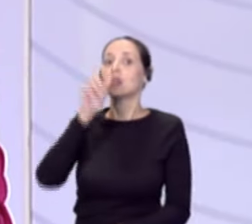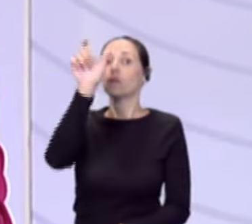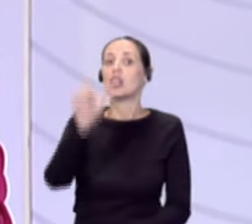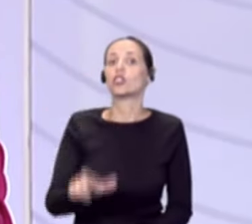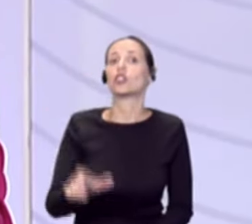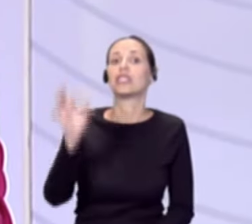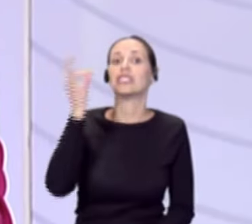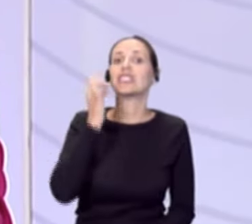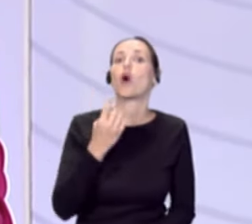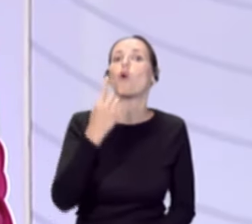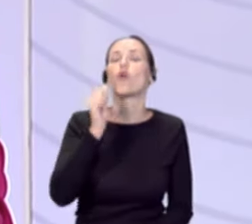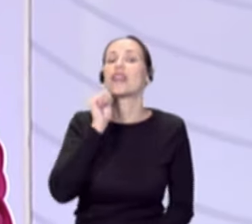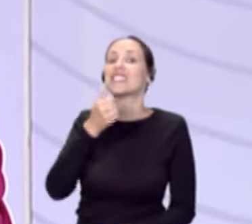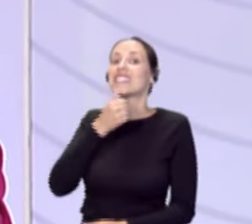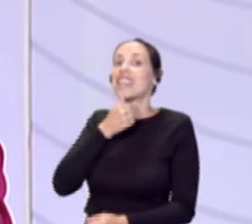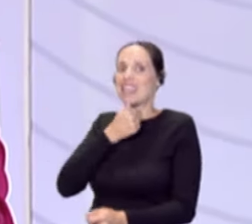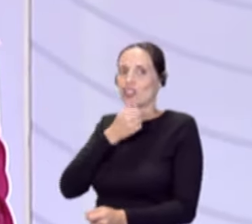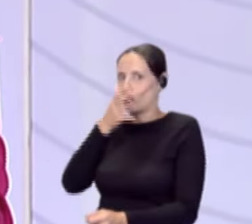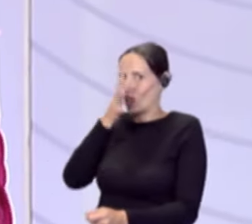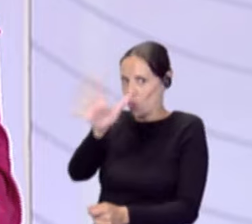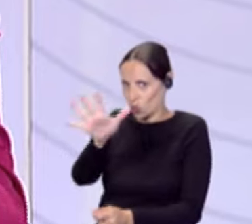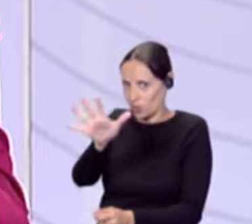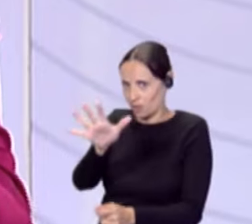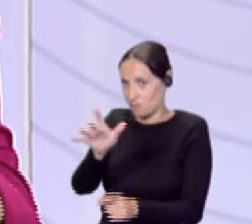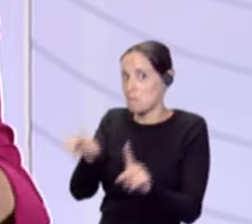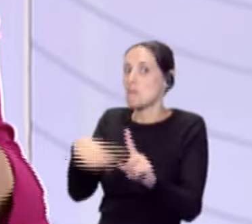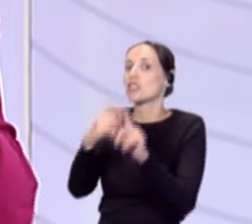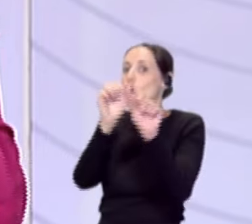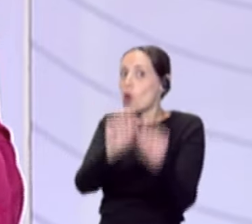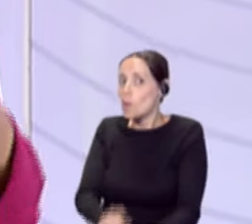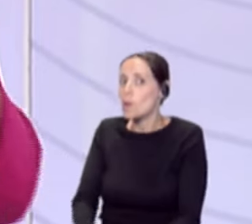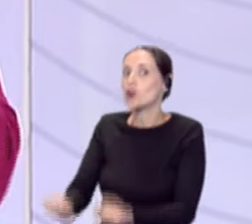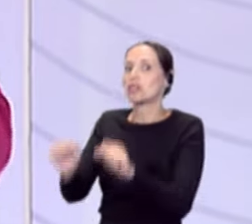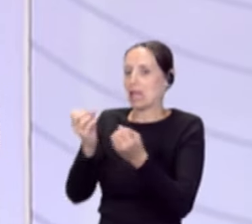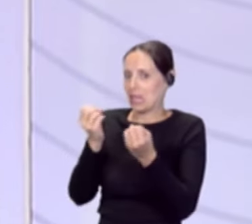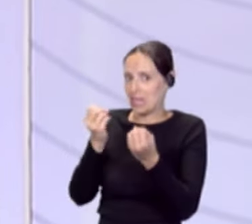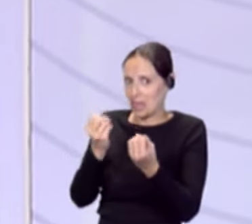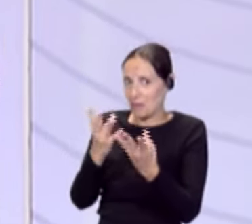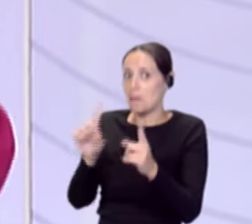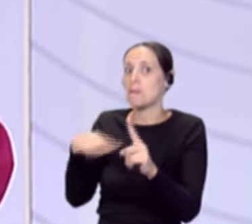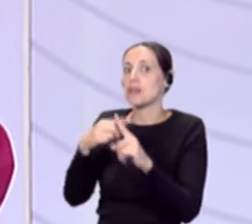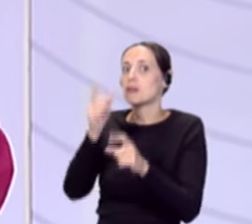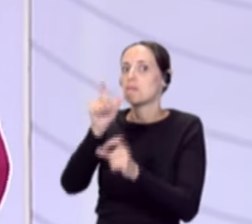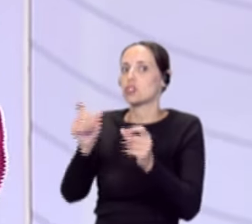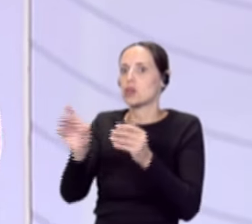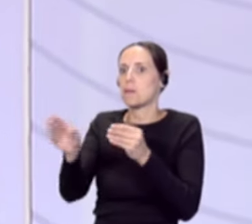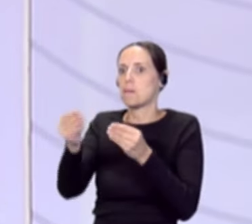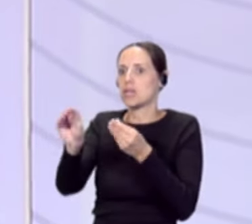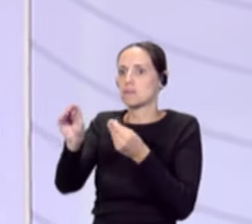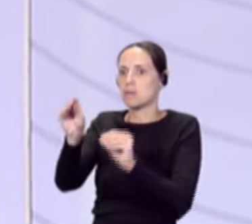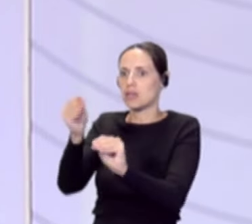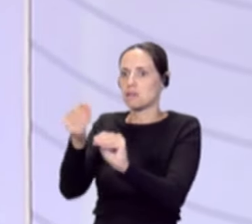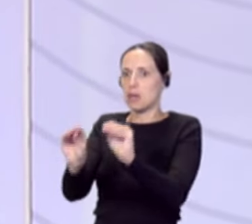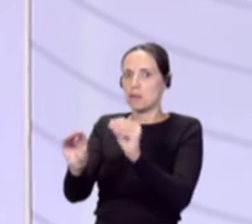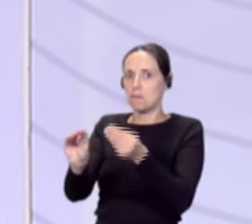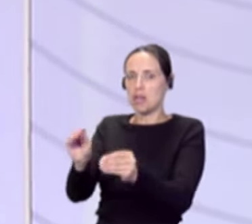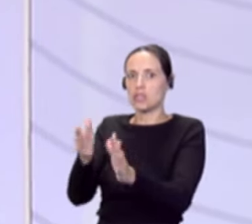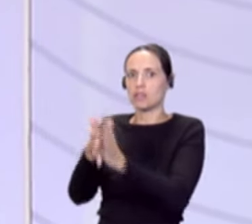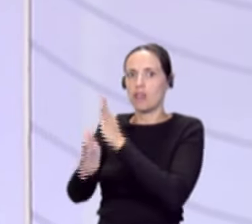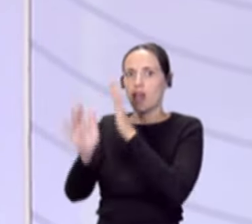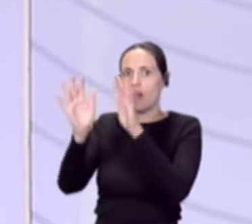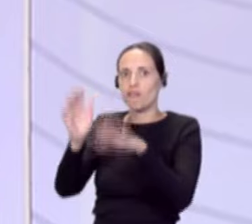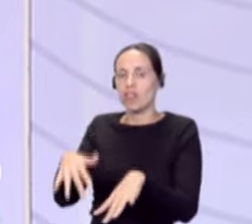protege su anonimidad, que eso está muy bien hacerlo, y se junta más gente, pues al final se crea un hilo, hay una red